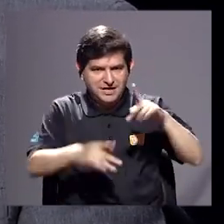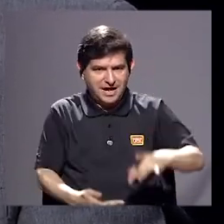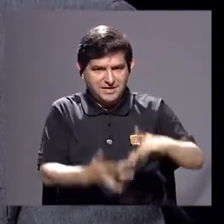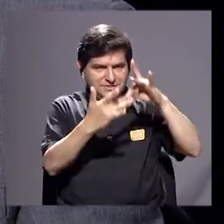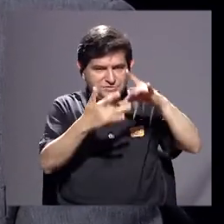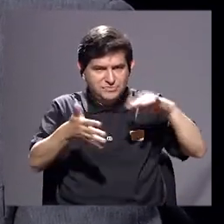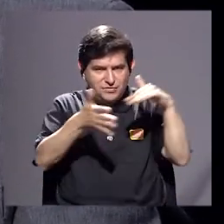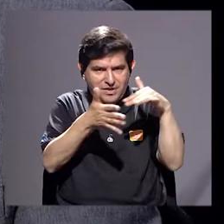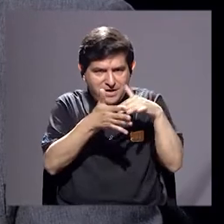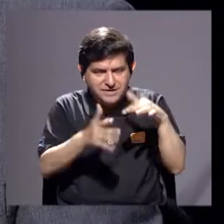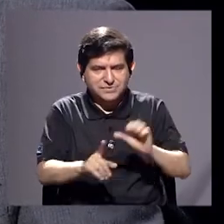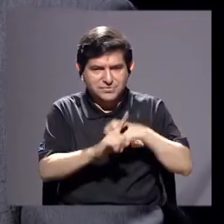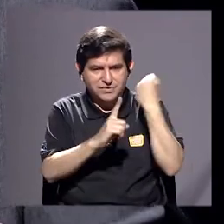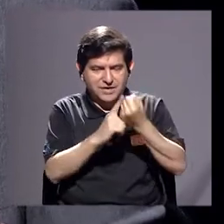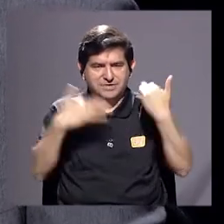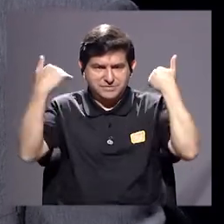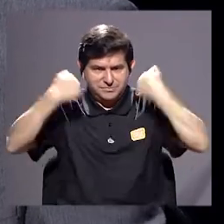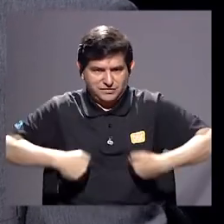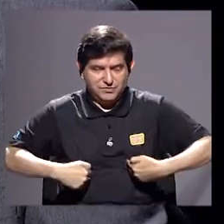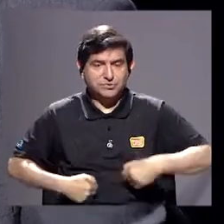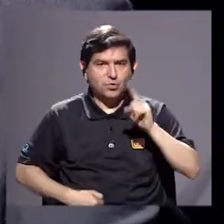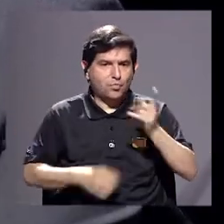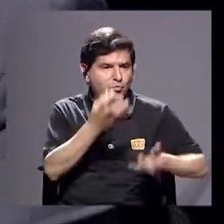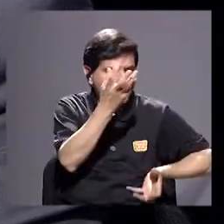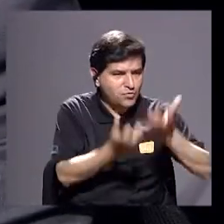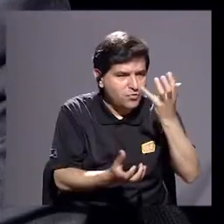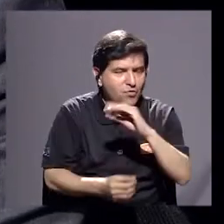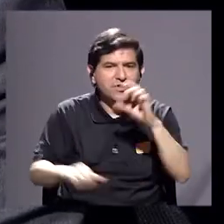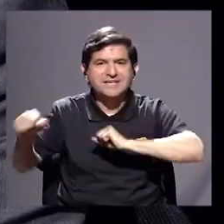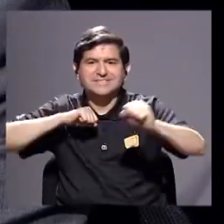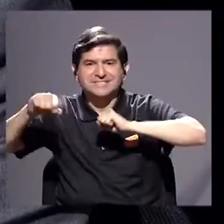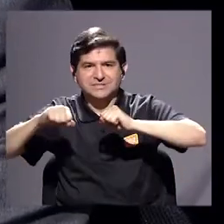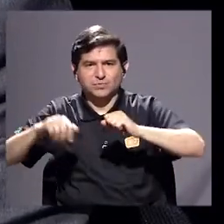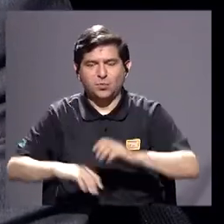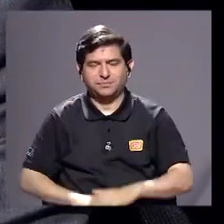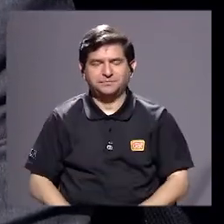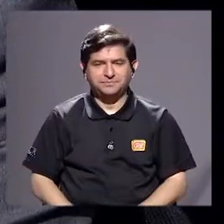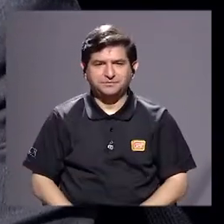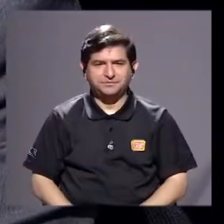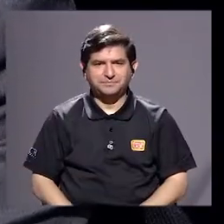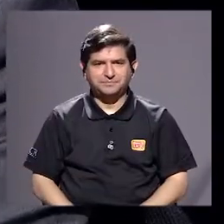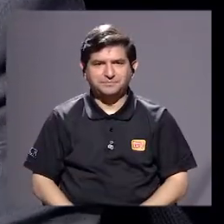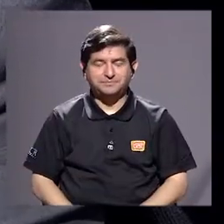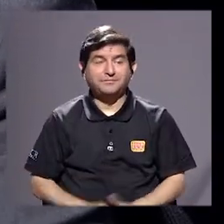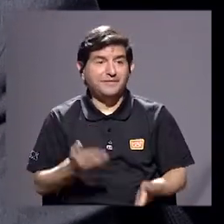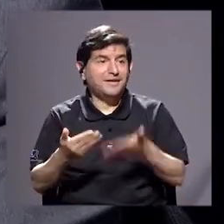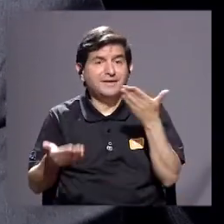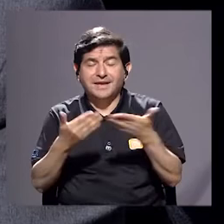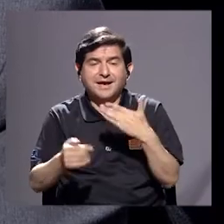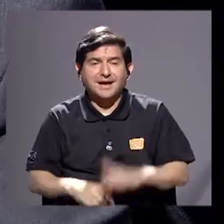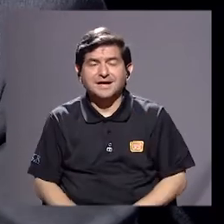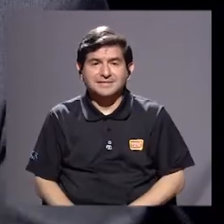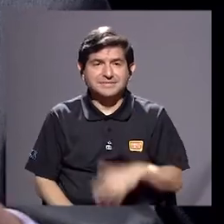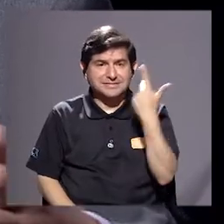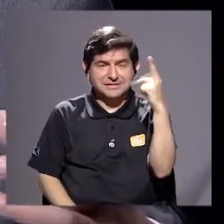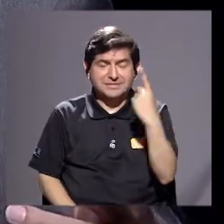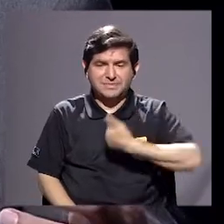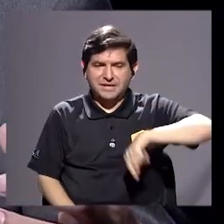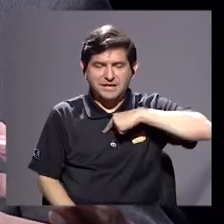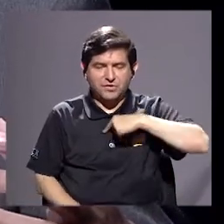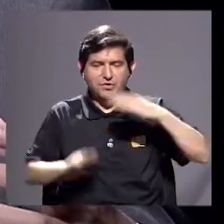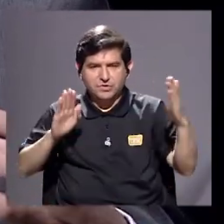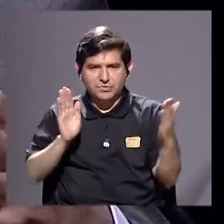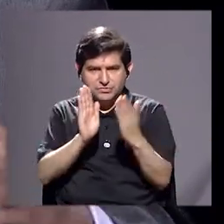particular cuando se estudian estos factores humanos el incendio y el sismo que son prácticamente las amenazas a las que estamos